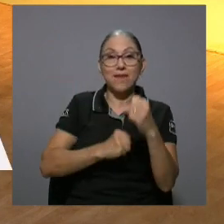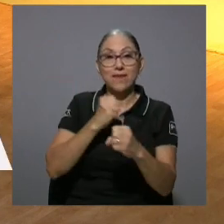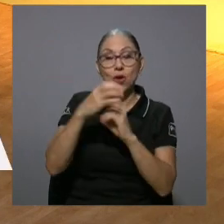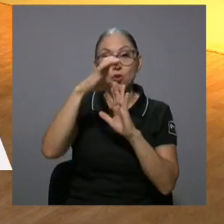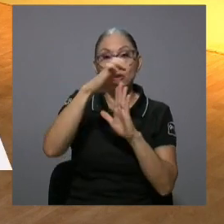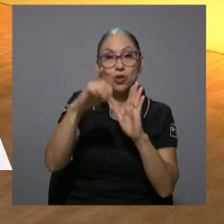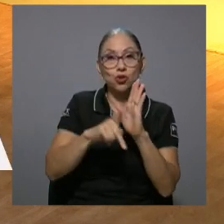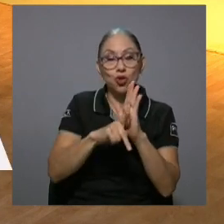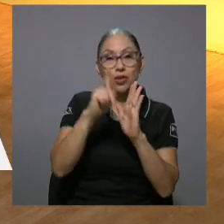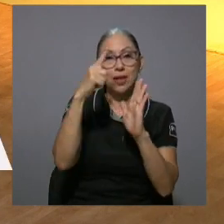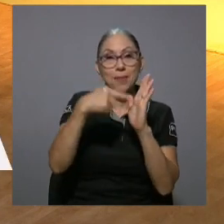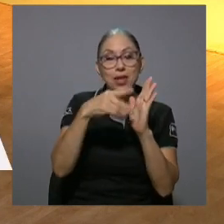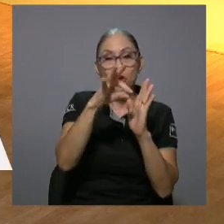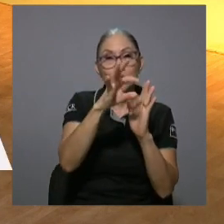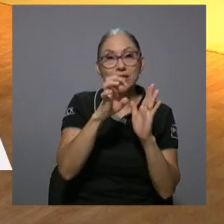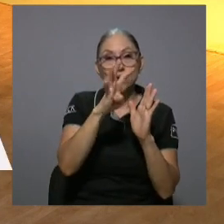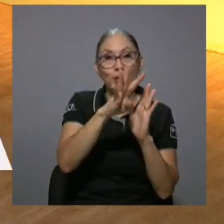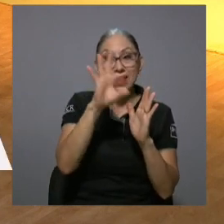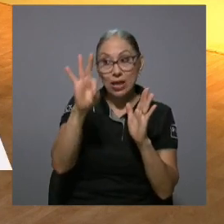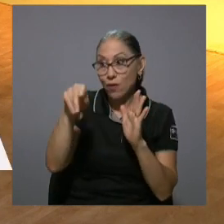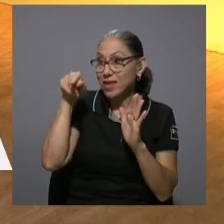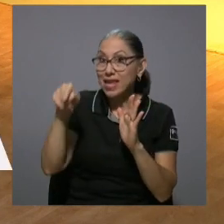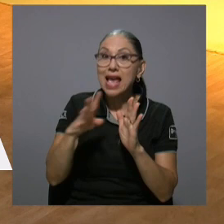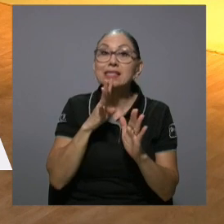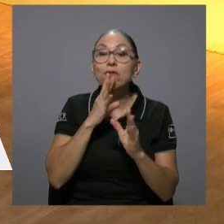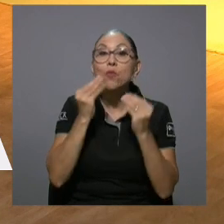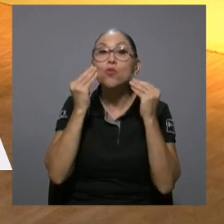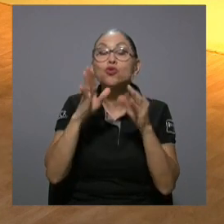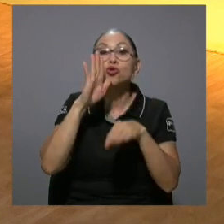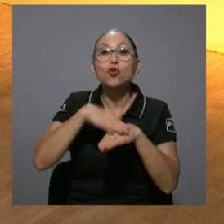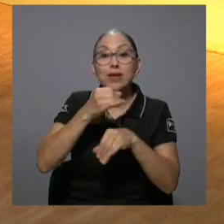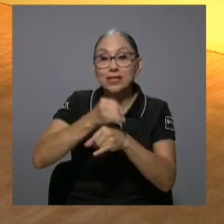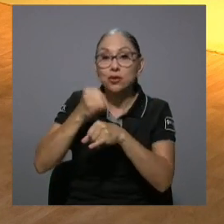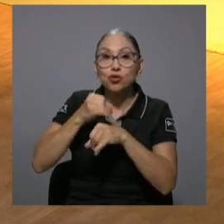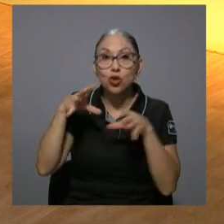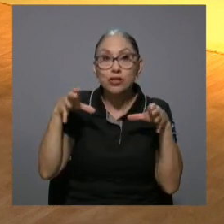gran constitución de la descentralización,